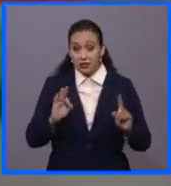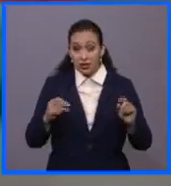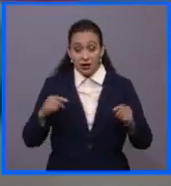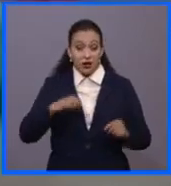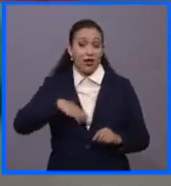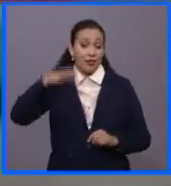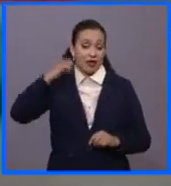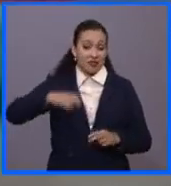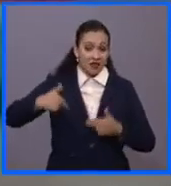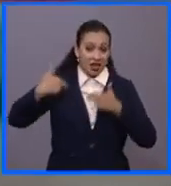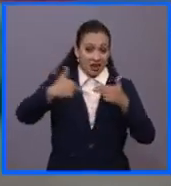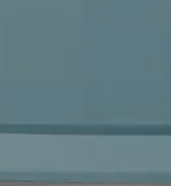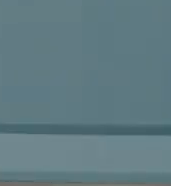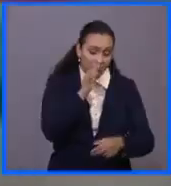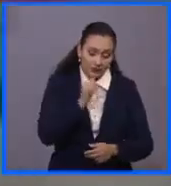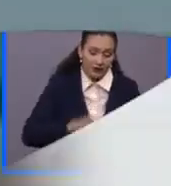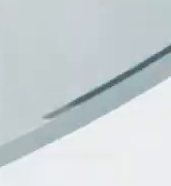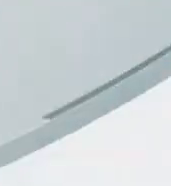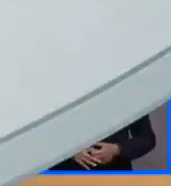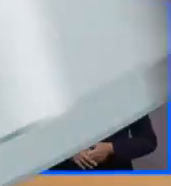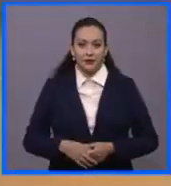esta.